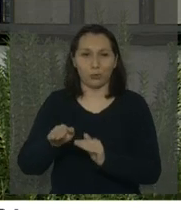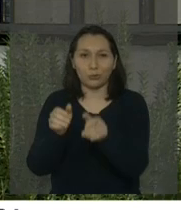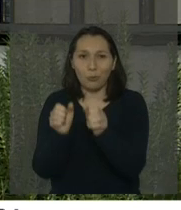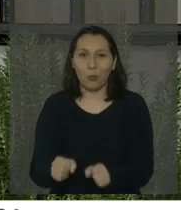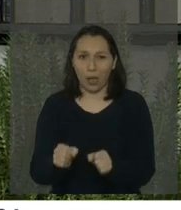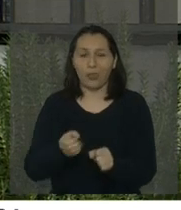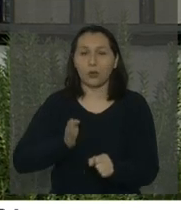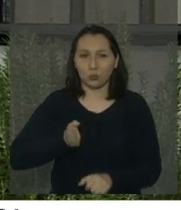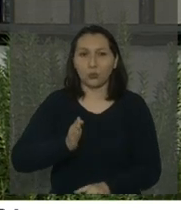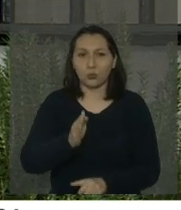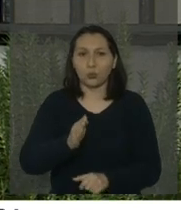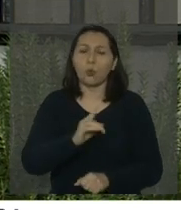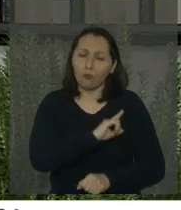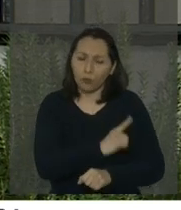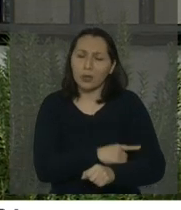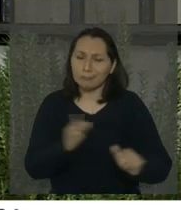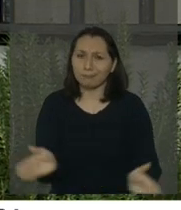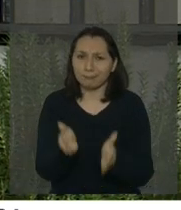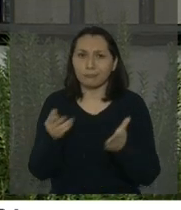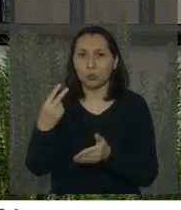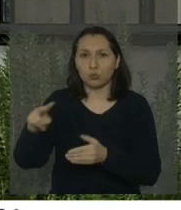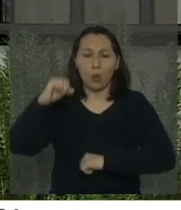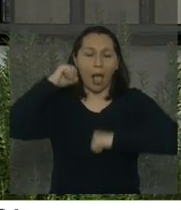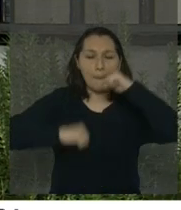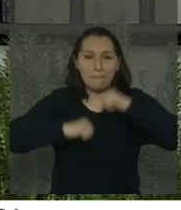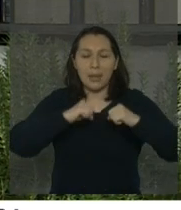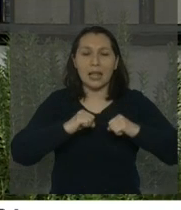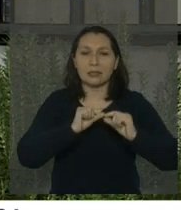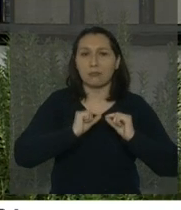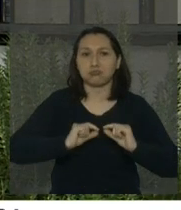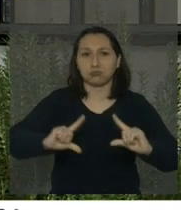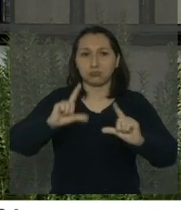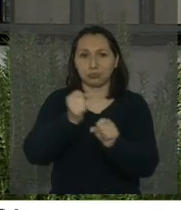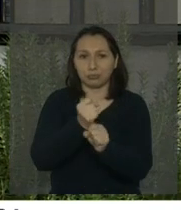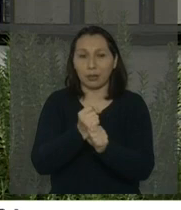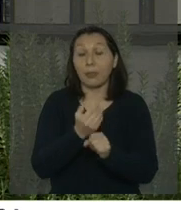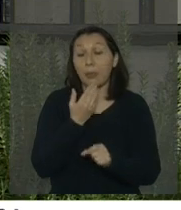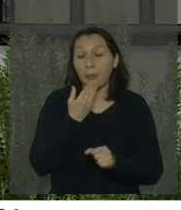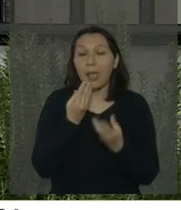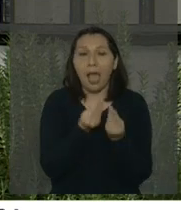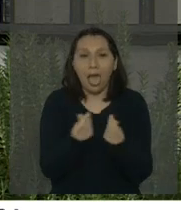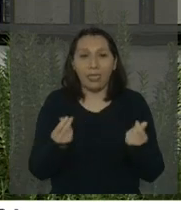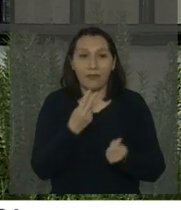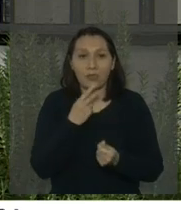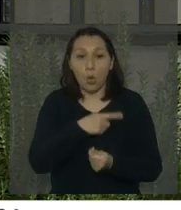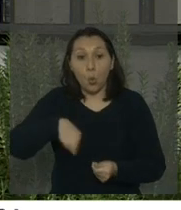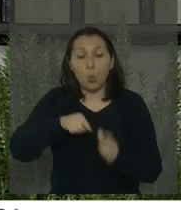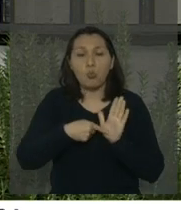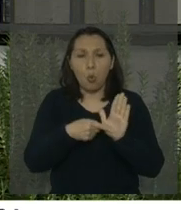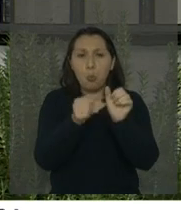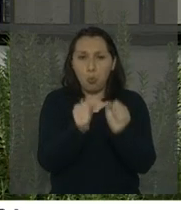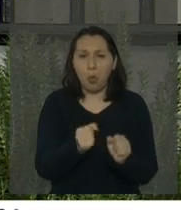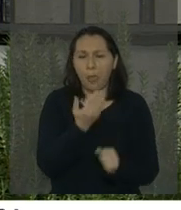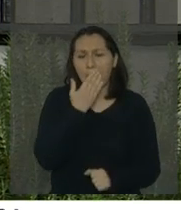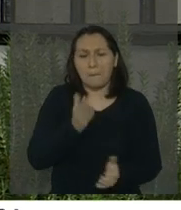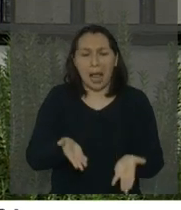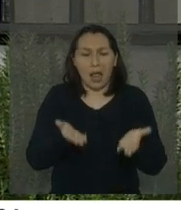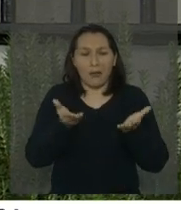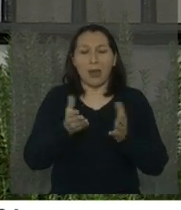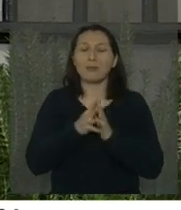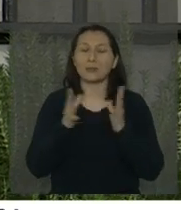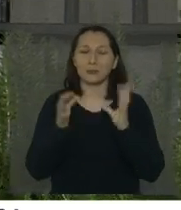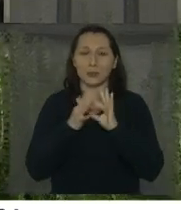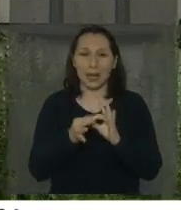poder seguir fortaleciendo sus empresas, sus emprendimientos y, por cierto, la calidad de vida que ustedes están demostrando que es posible mejorar. Muchísimas